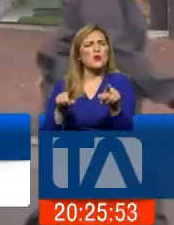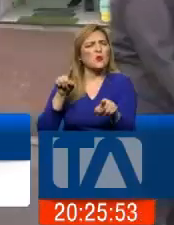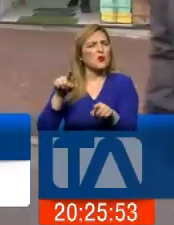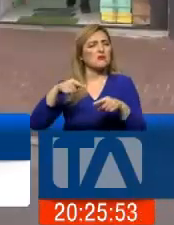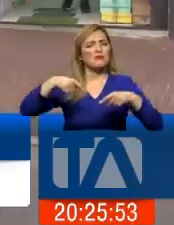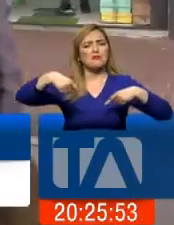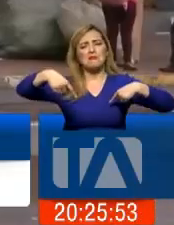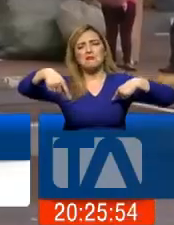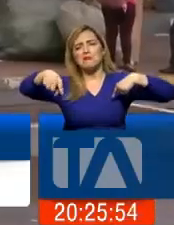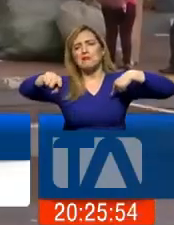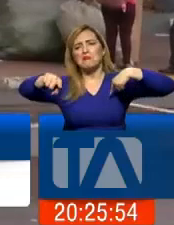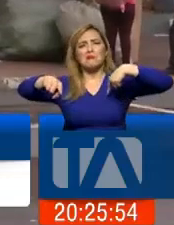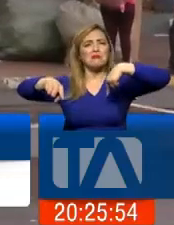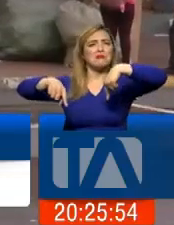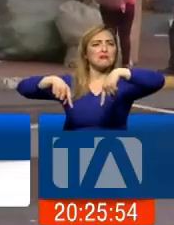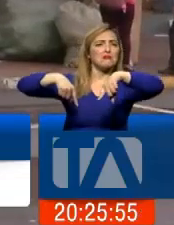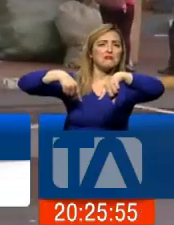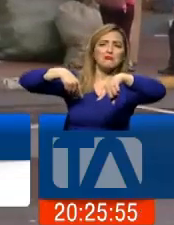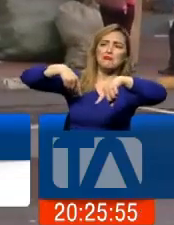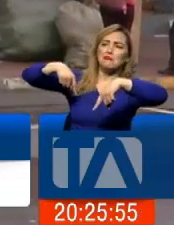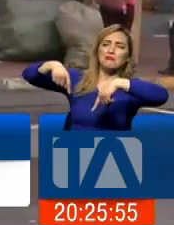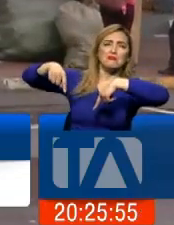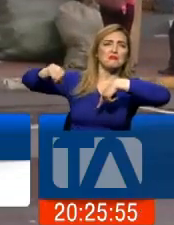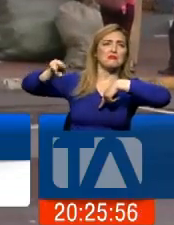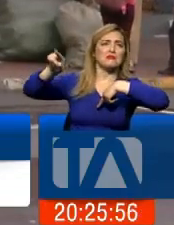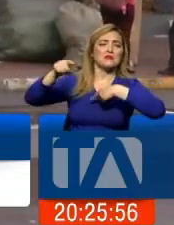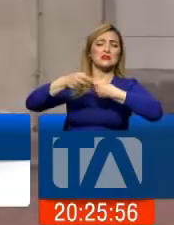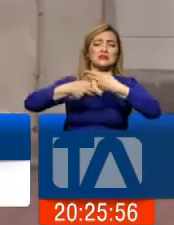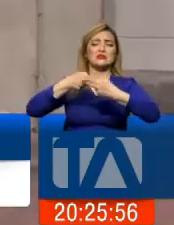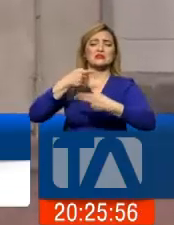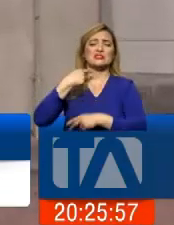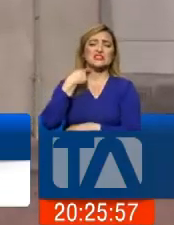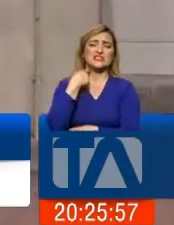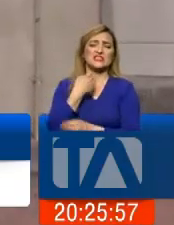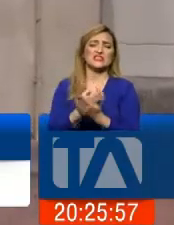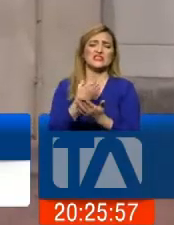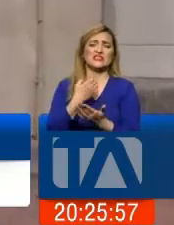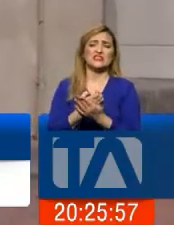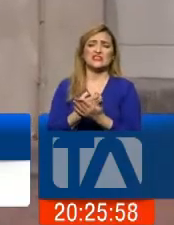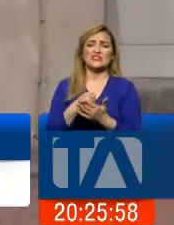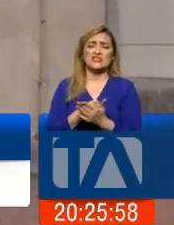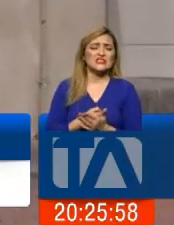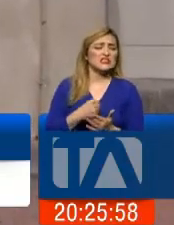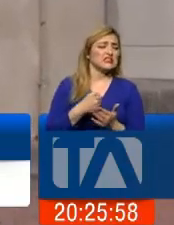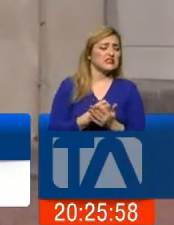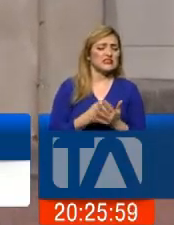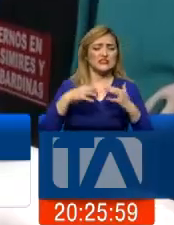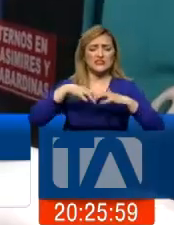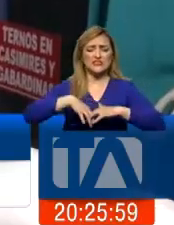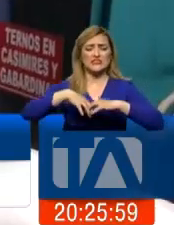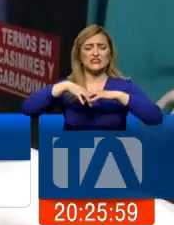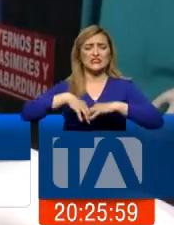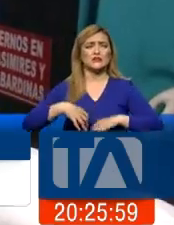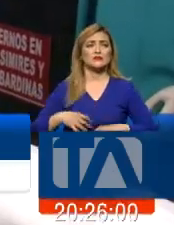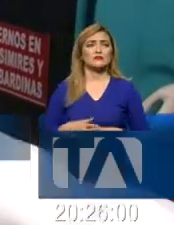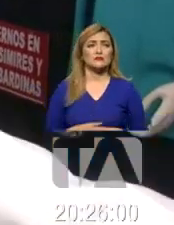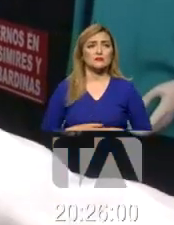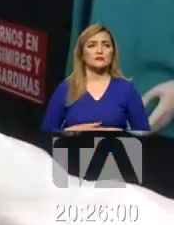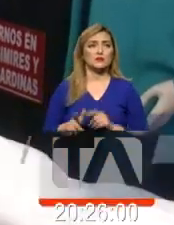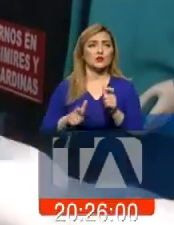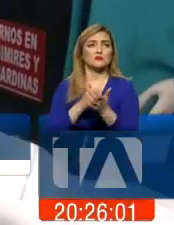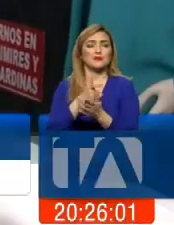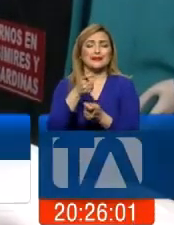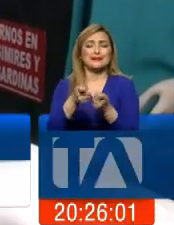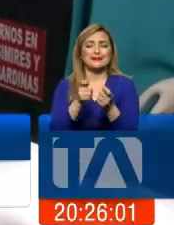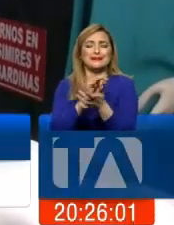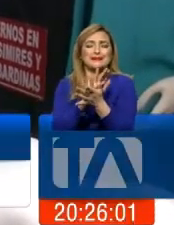que transitan por la calle y los afectados siguen siendo los pequeños negocios que intentan recuperarse luego del confinamiento. No hay gente, no hay